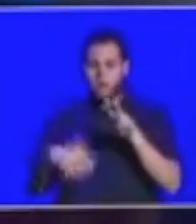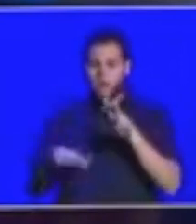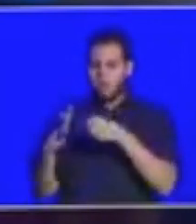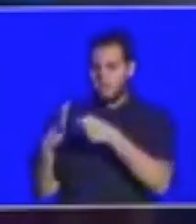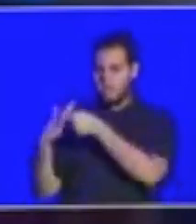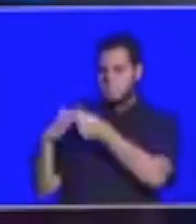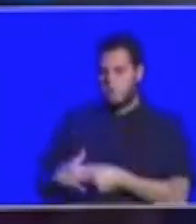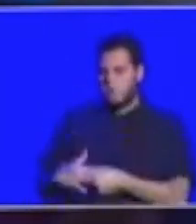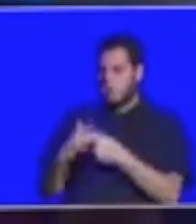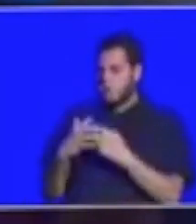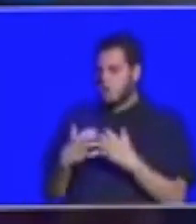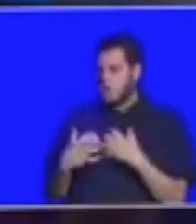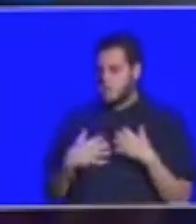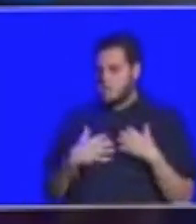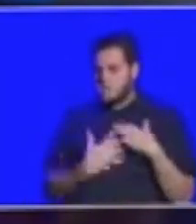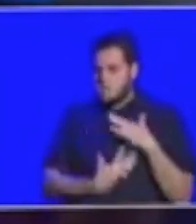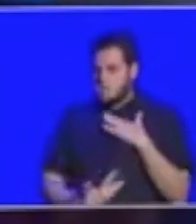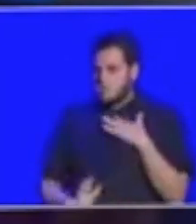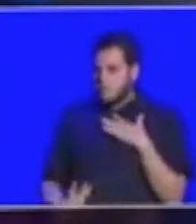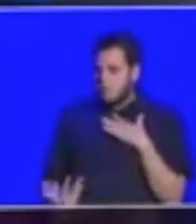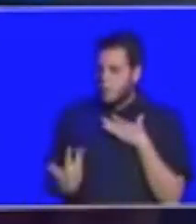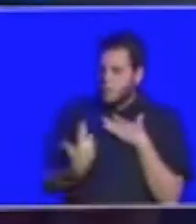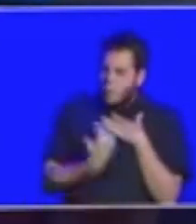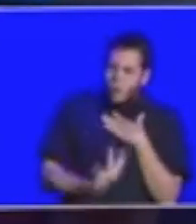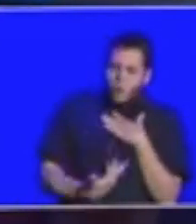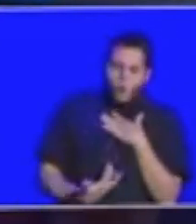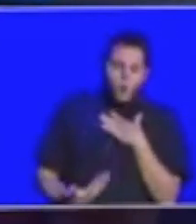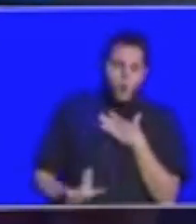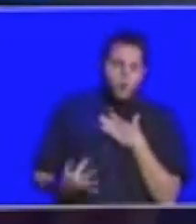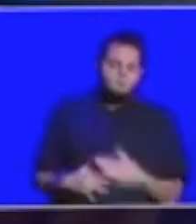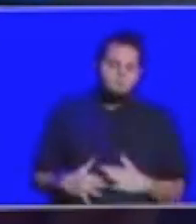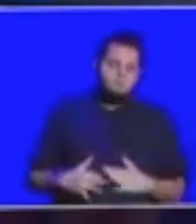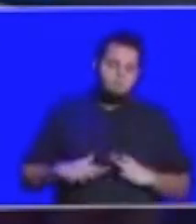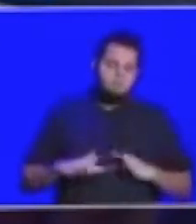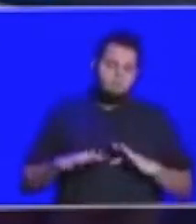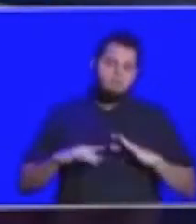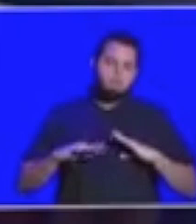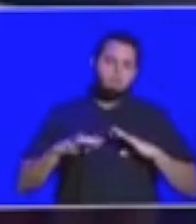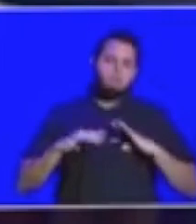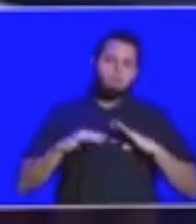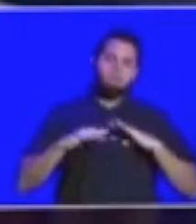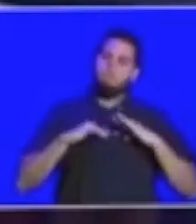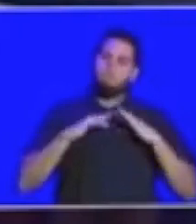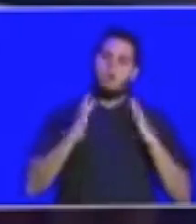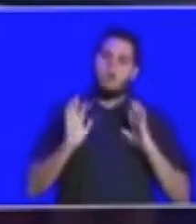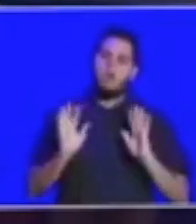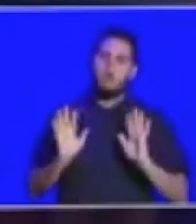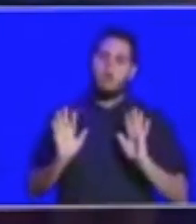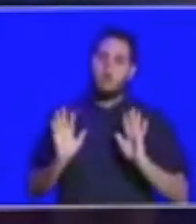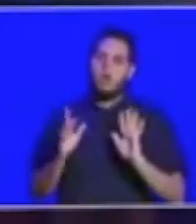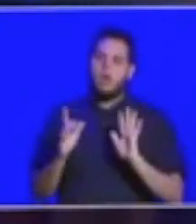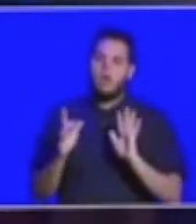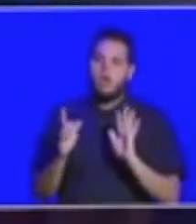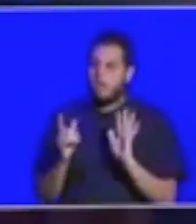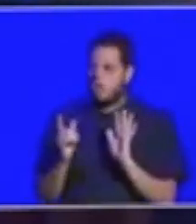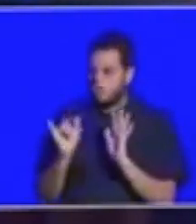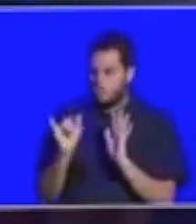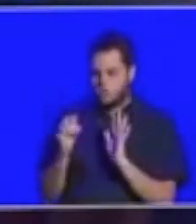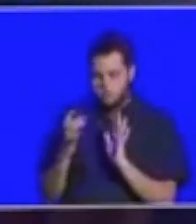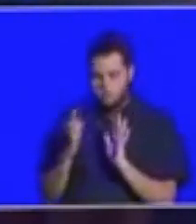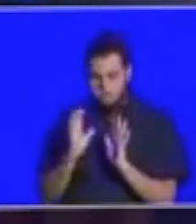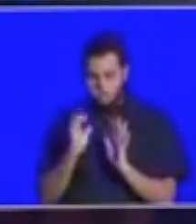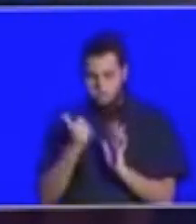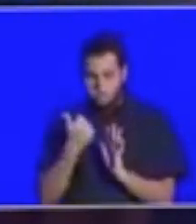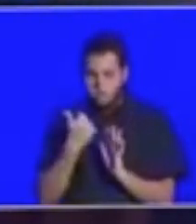que nos da, esa calentura que nos va subiendo de los pies a la cabeza. ¿Cómo podemos poner ese coraje a